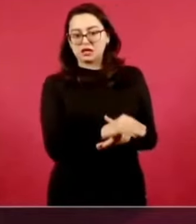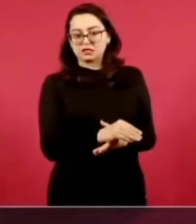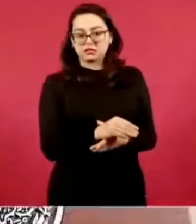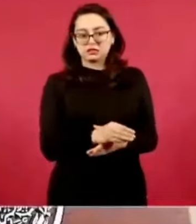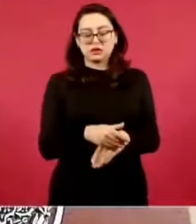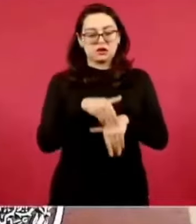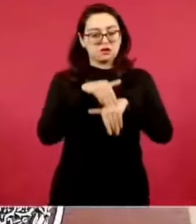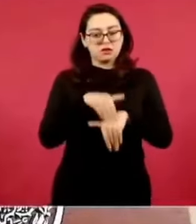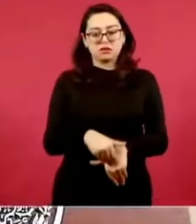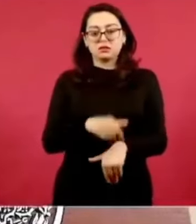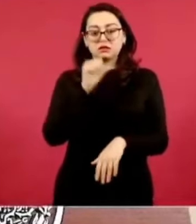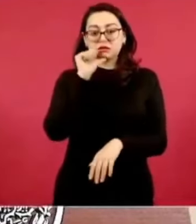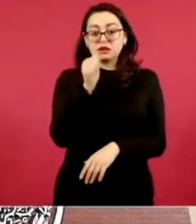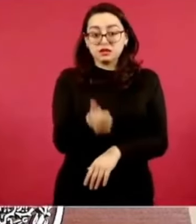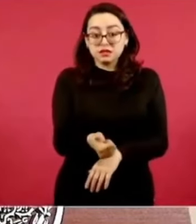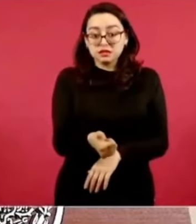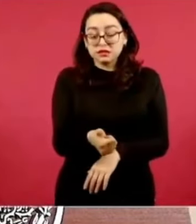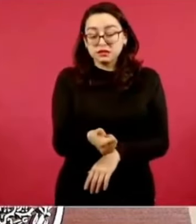interpretación,